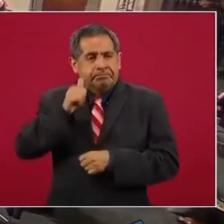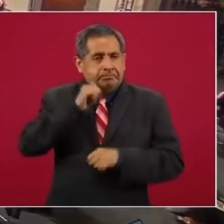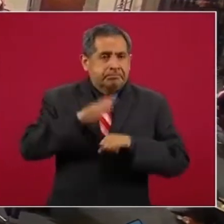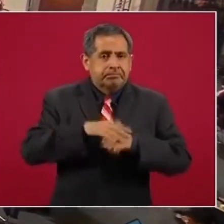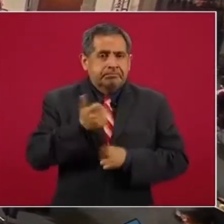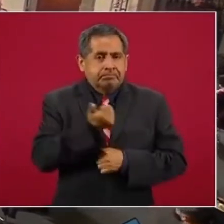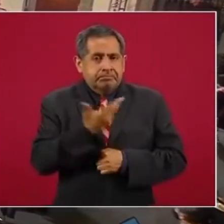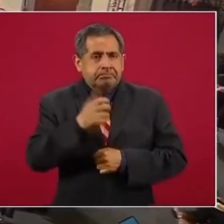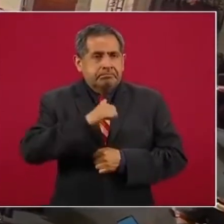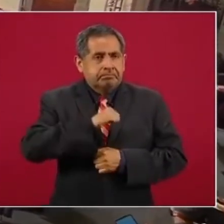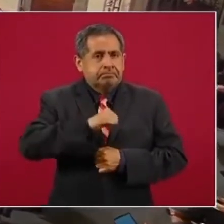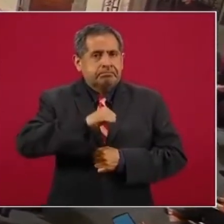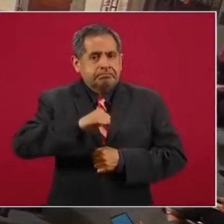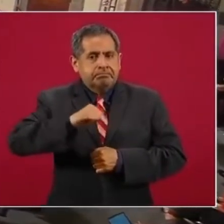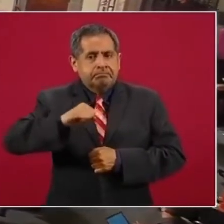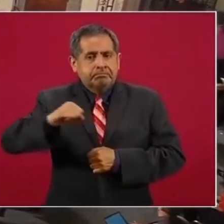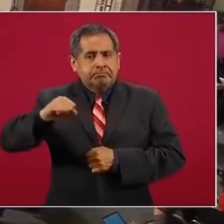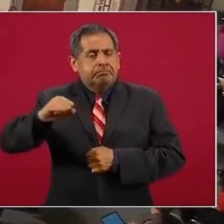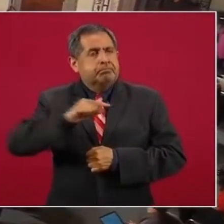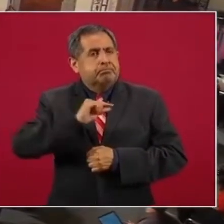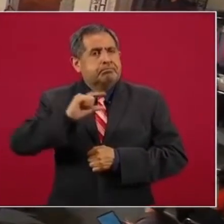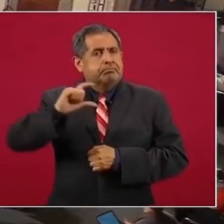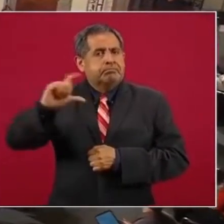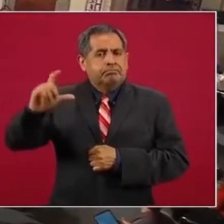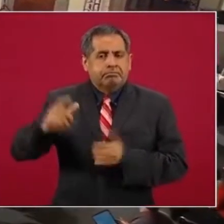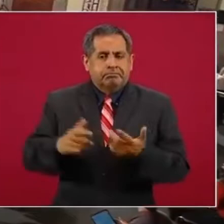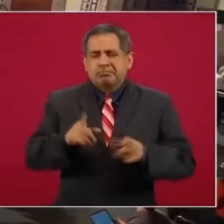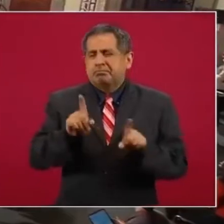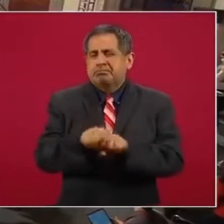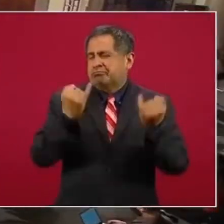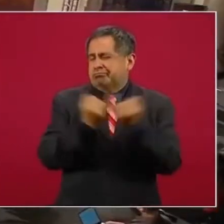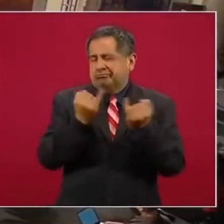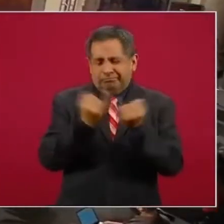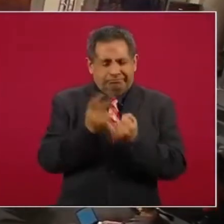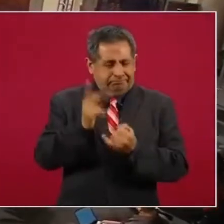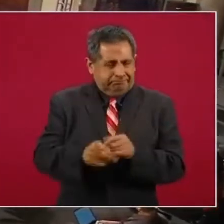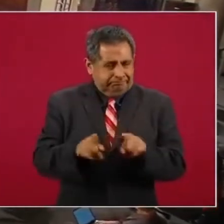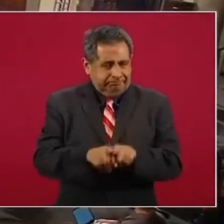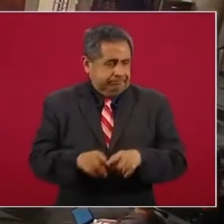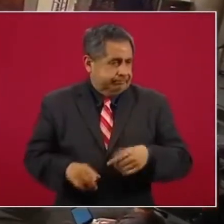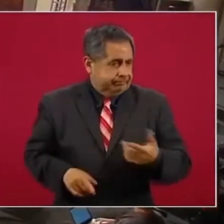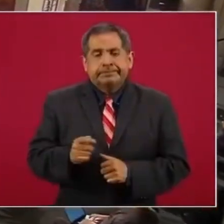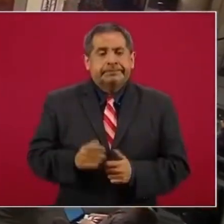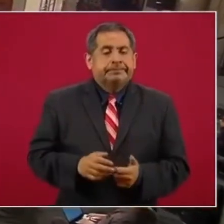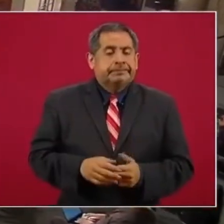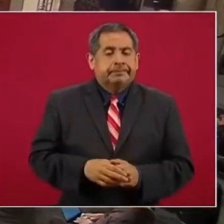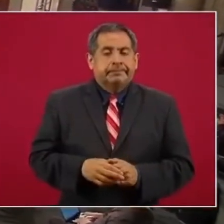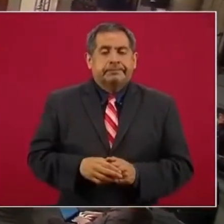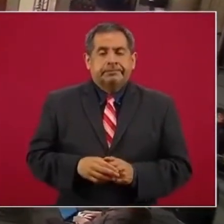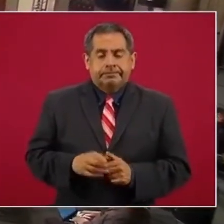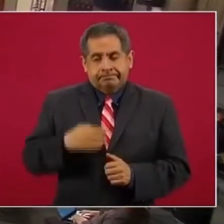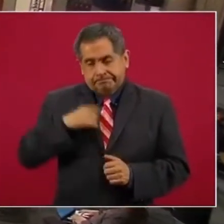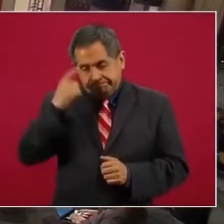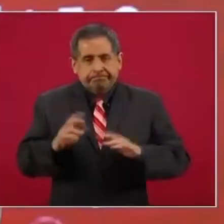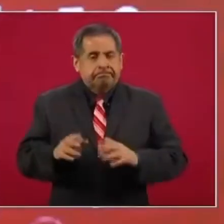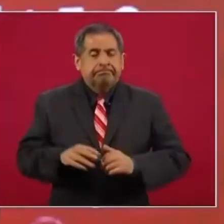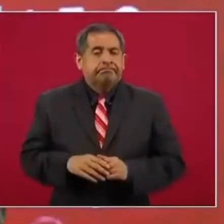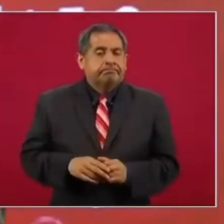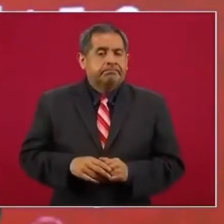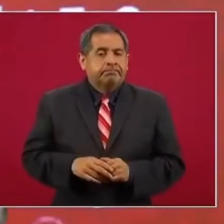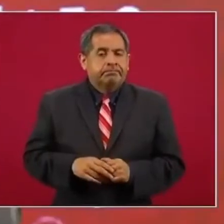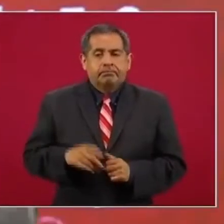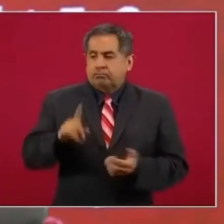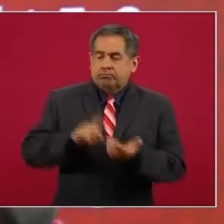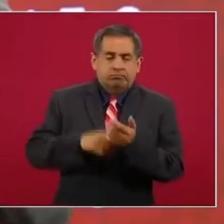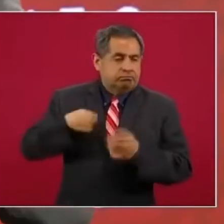fue incrementando, lo mismo de los gasolinazos. Entonces, a pesar de eso,